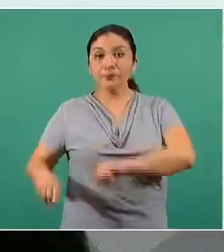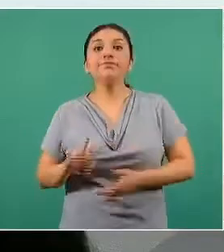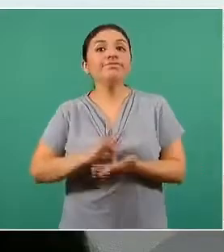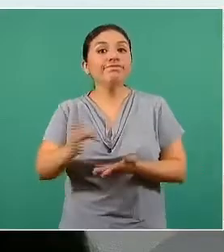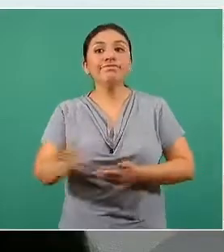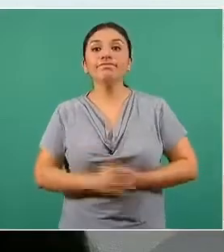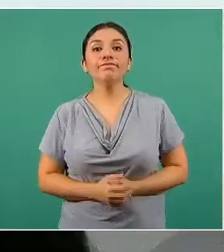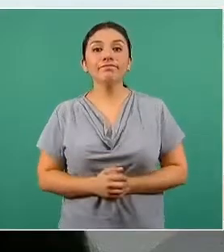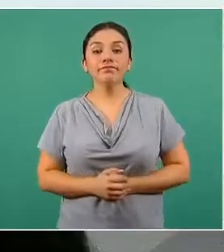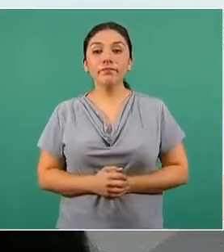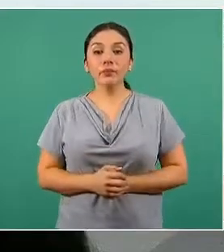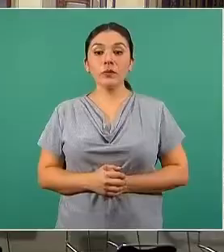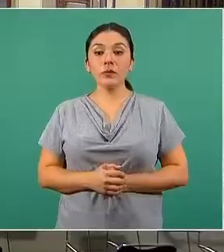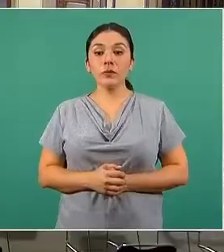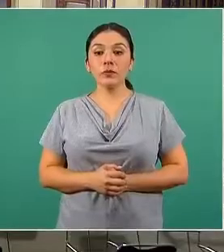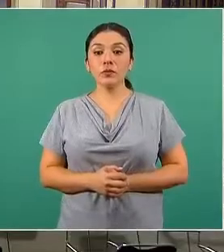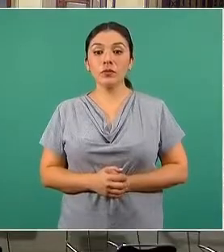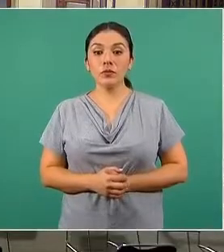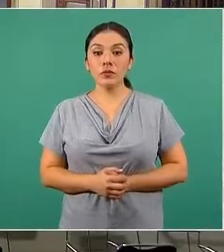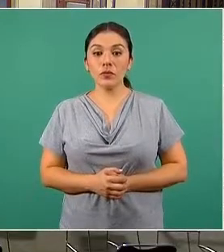Muchas gracias.